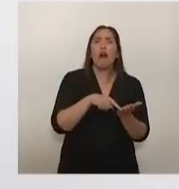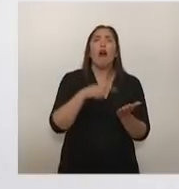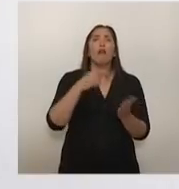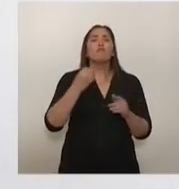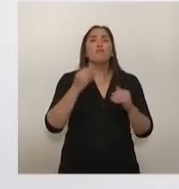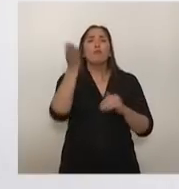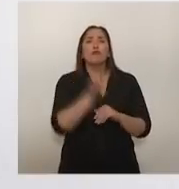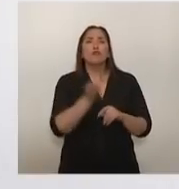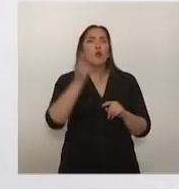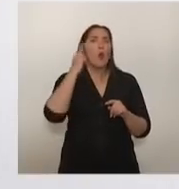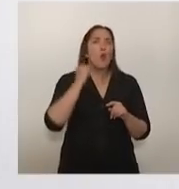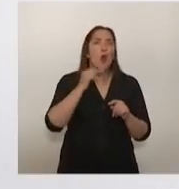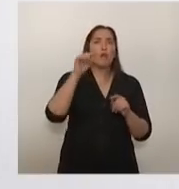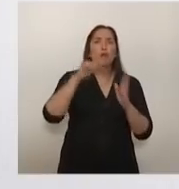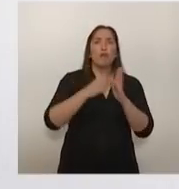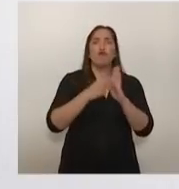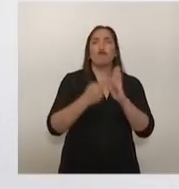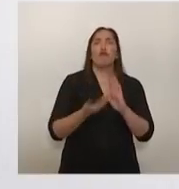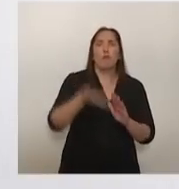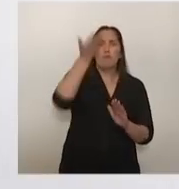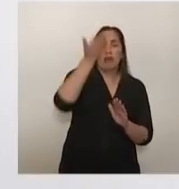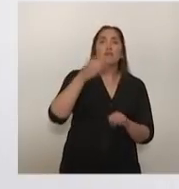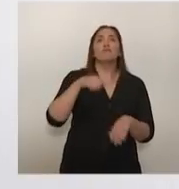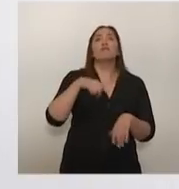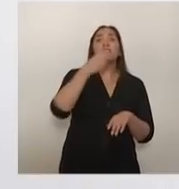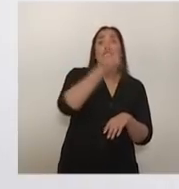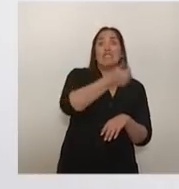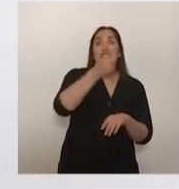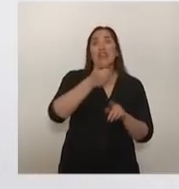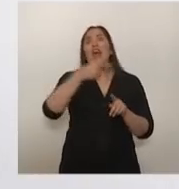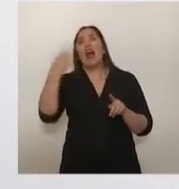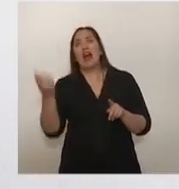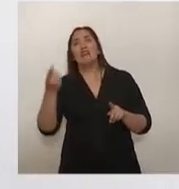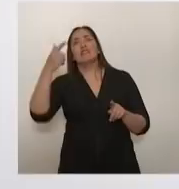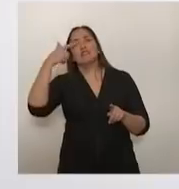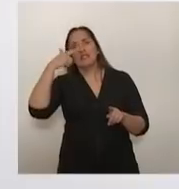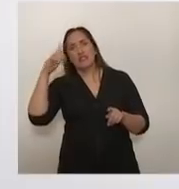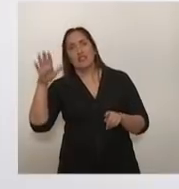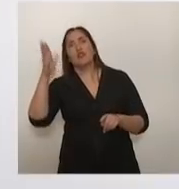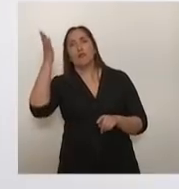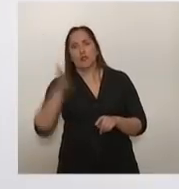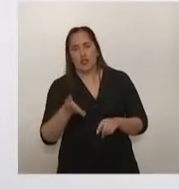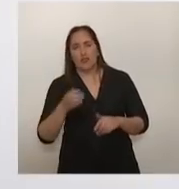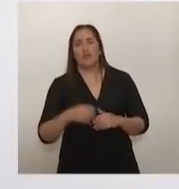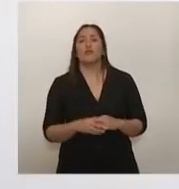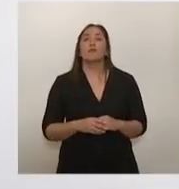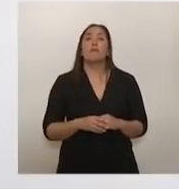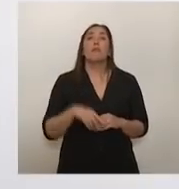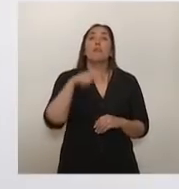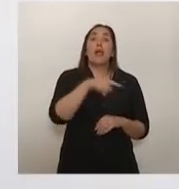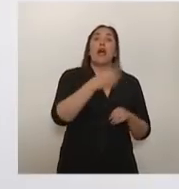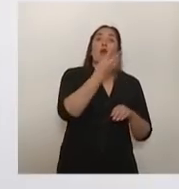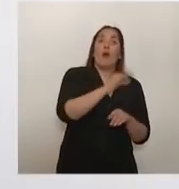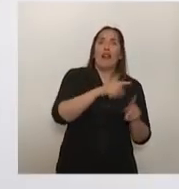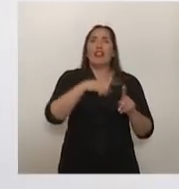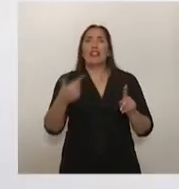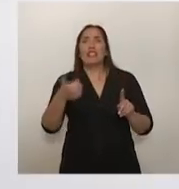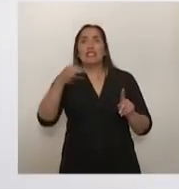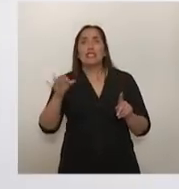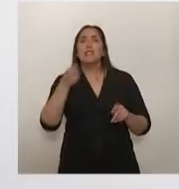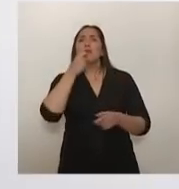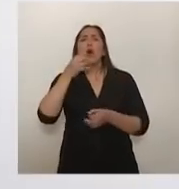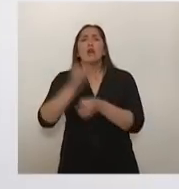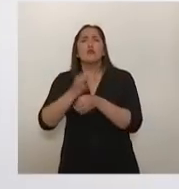puntos, del 66 al 75%. La mejora fue todavía mayor, del 40 al 60 en el grupo de